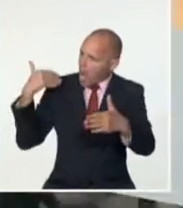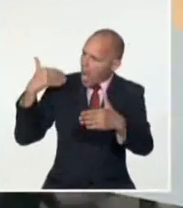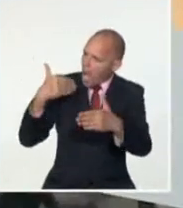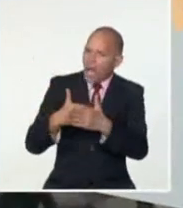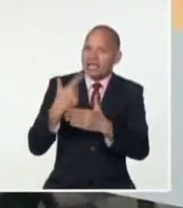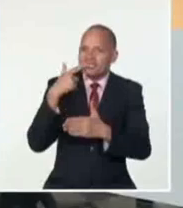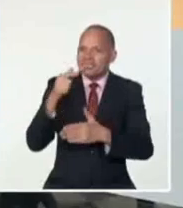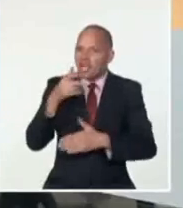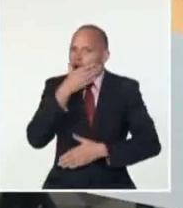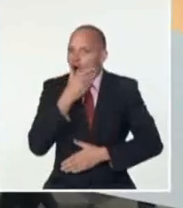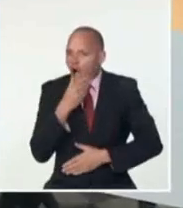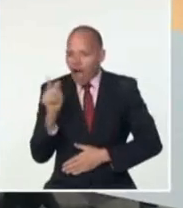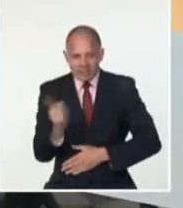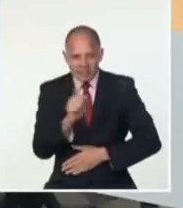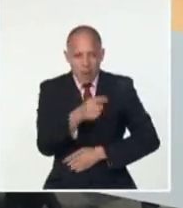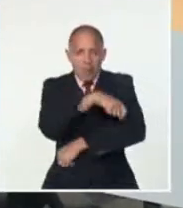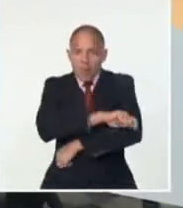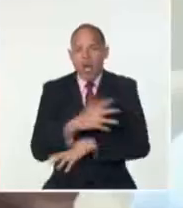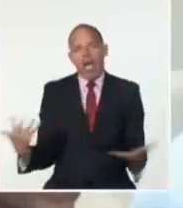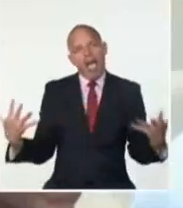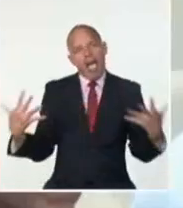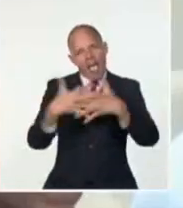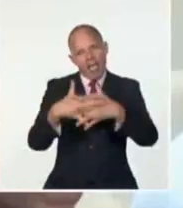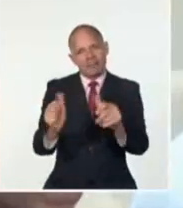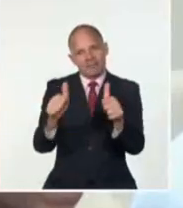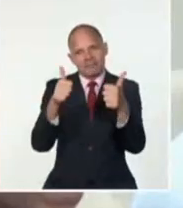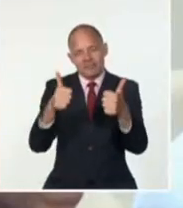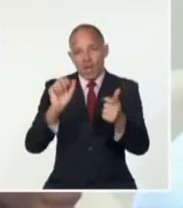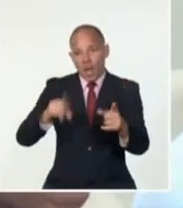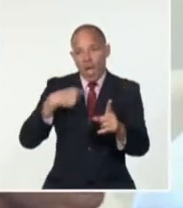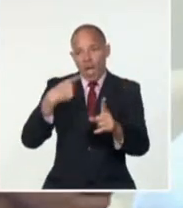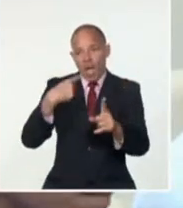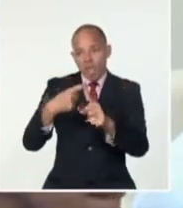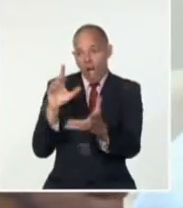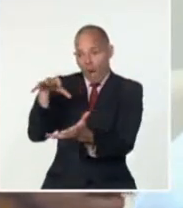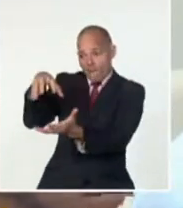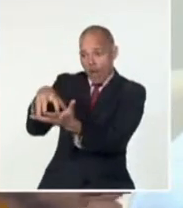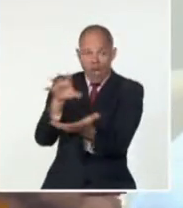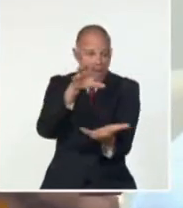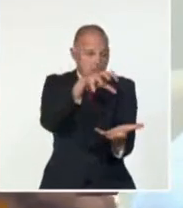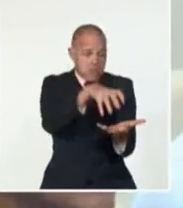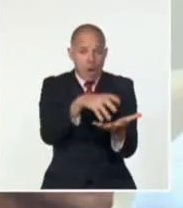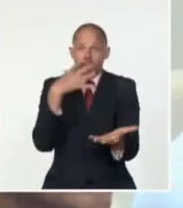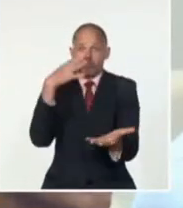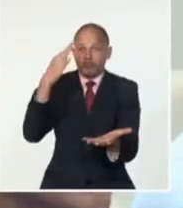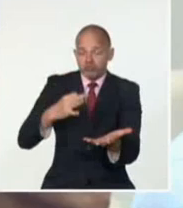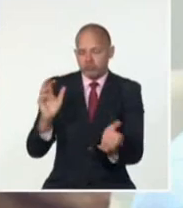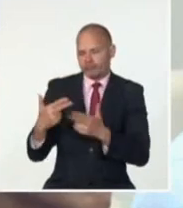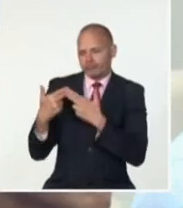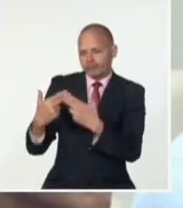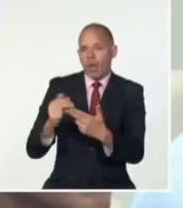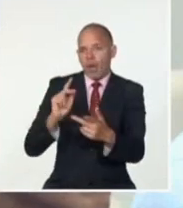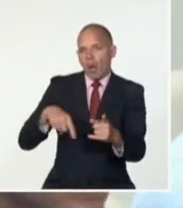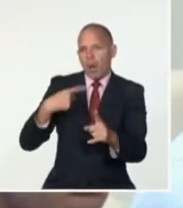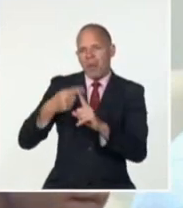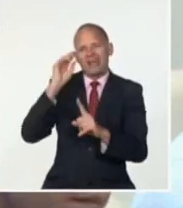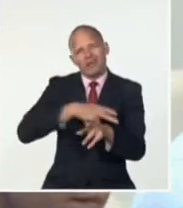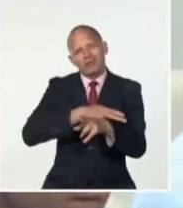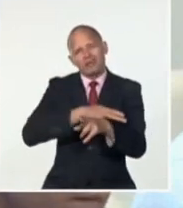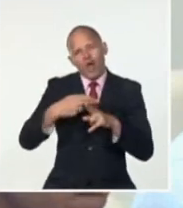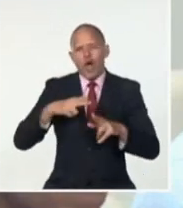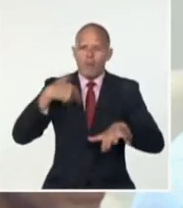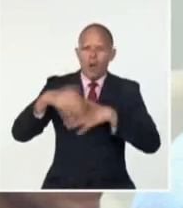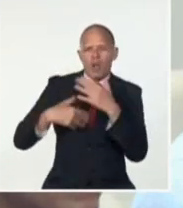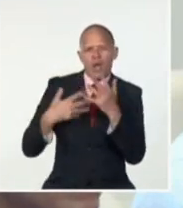y el pueblo de ambos países. Además, también son ciudades heroicas, superando con firmeza los altibajos de la historia para contribuir a